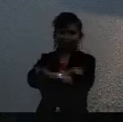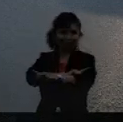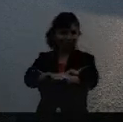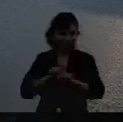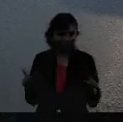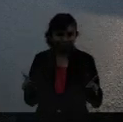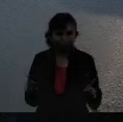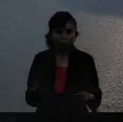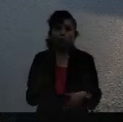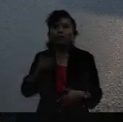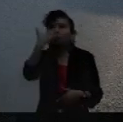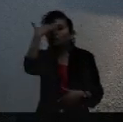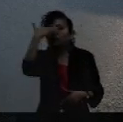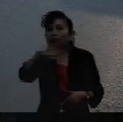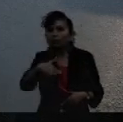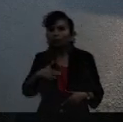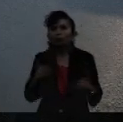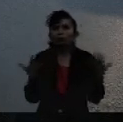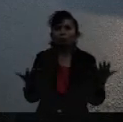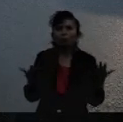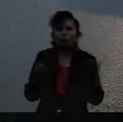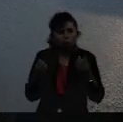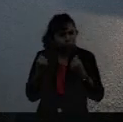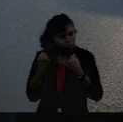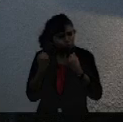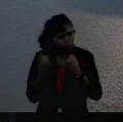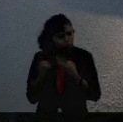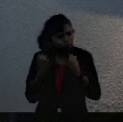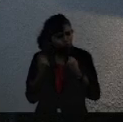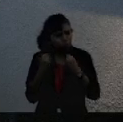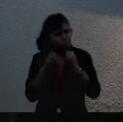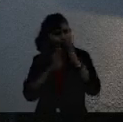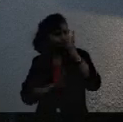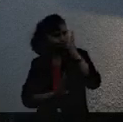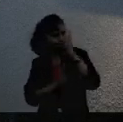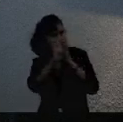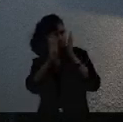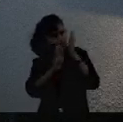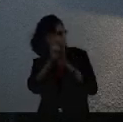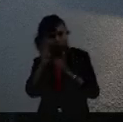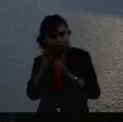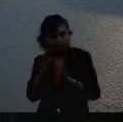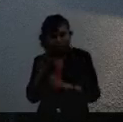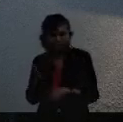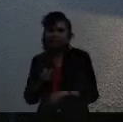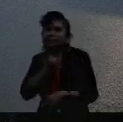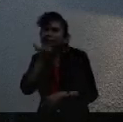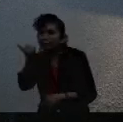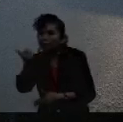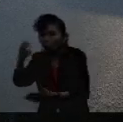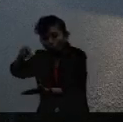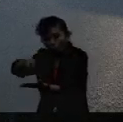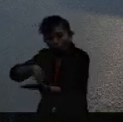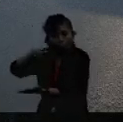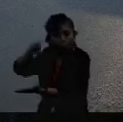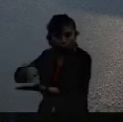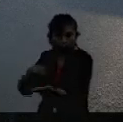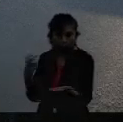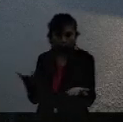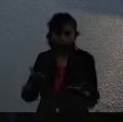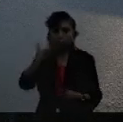sabemos cómo potenciar nuestras virtudes y también corregir los errores del pasado sabemos